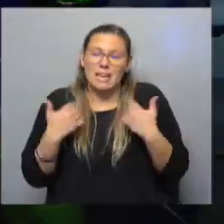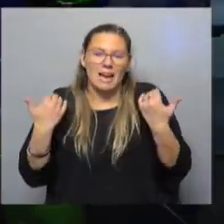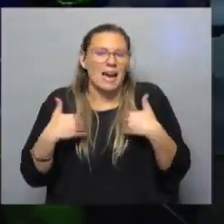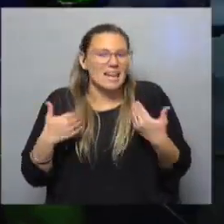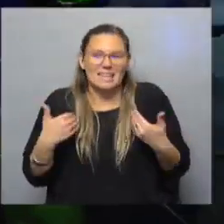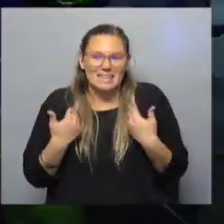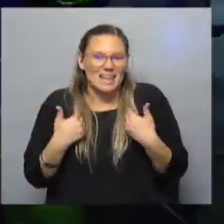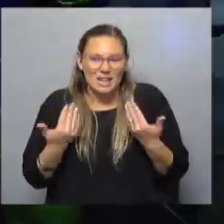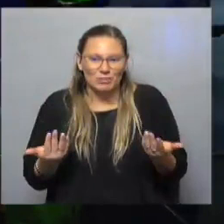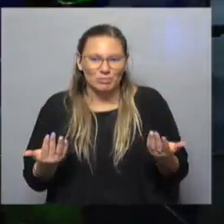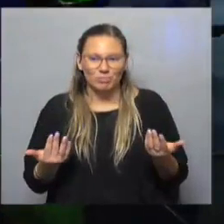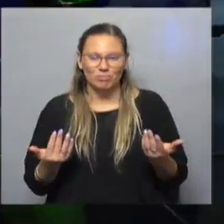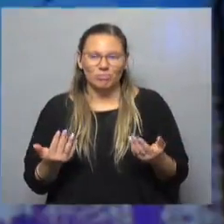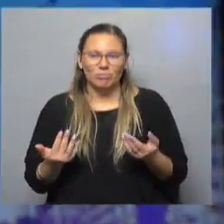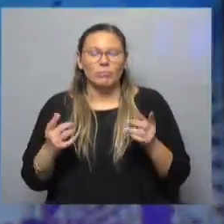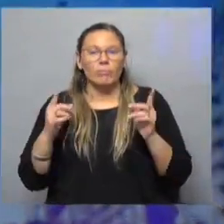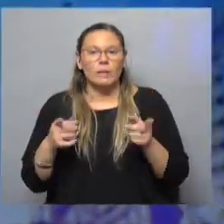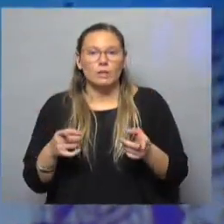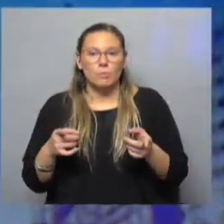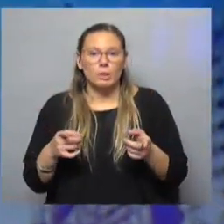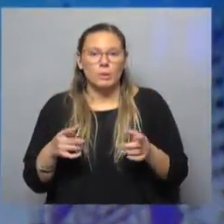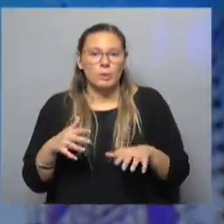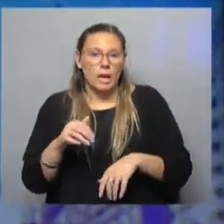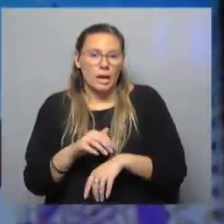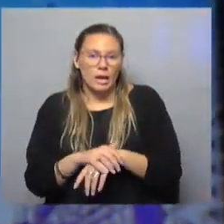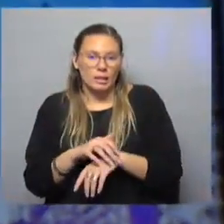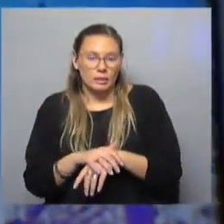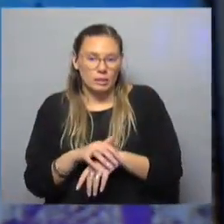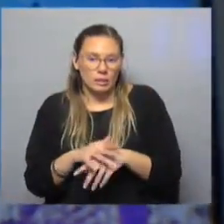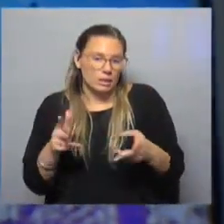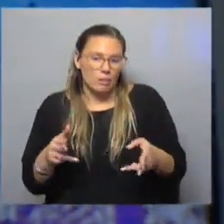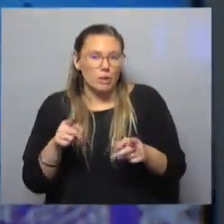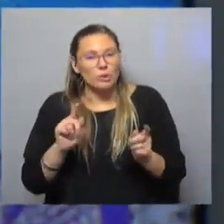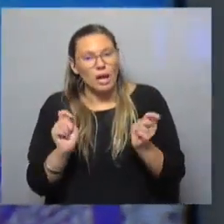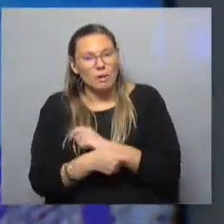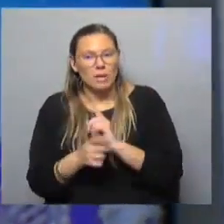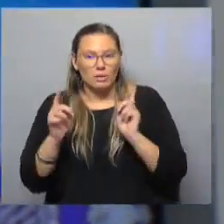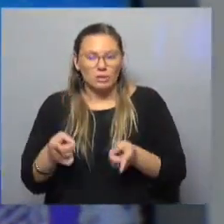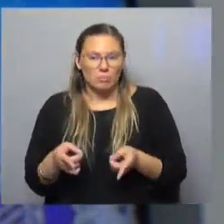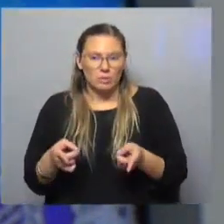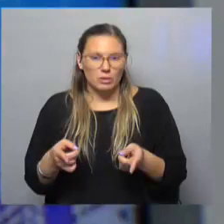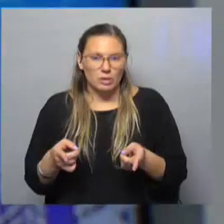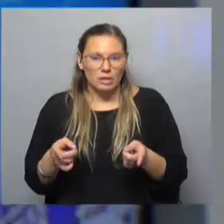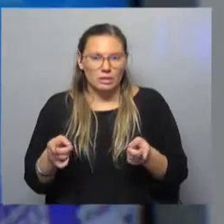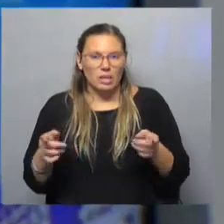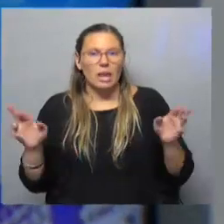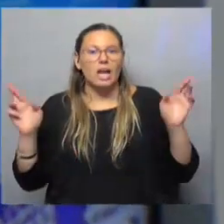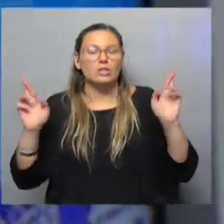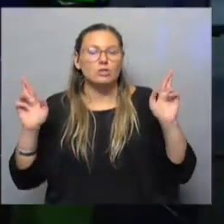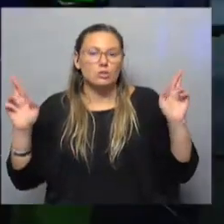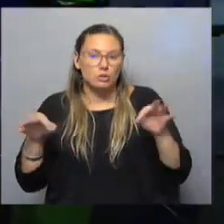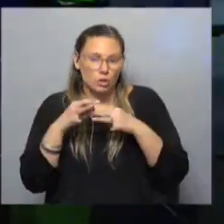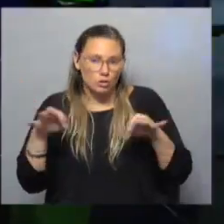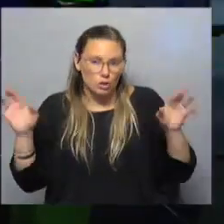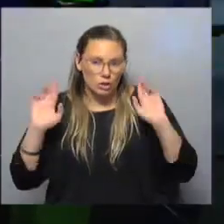qué sé. Genial. No, y aparte también en una etapa que ustedes también han cambiado un poco la sonoridad de la